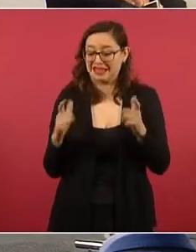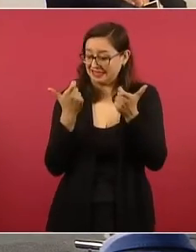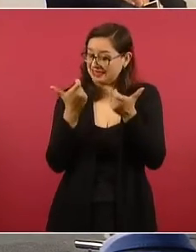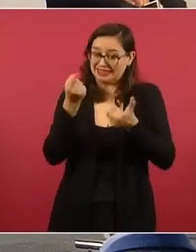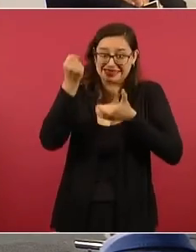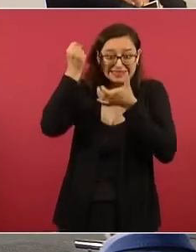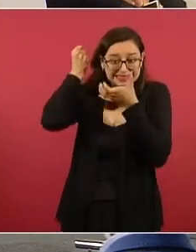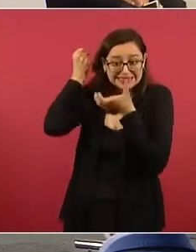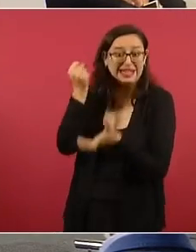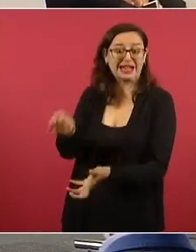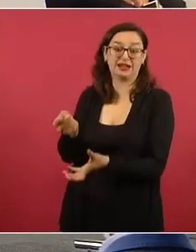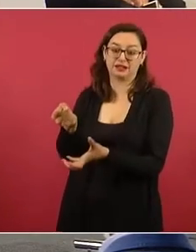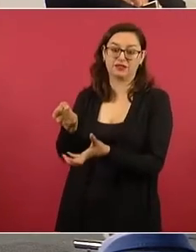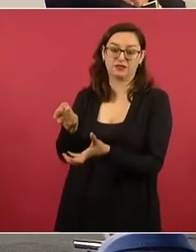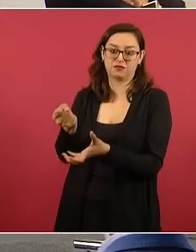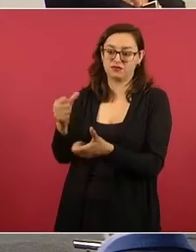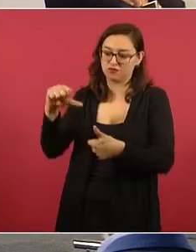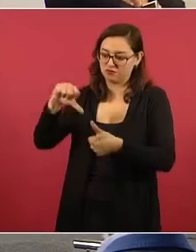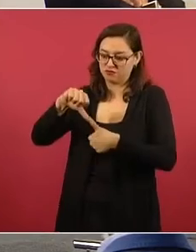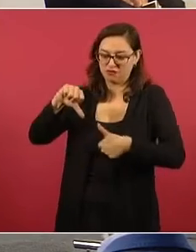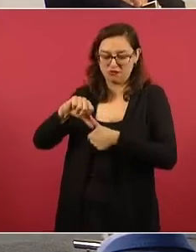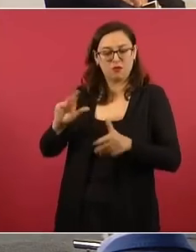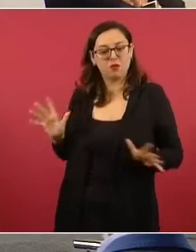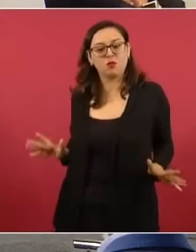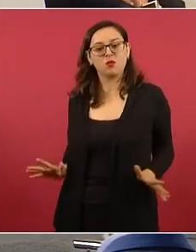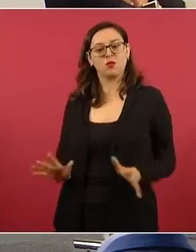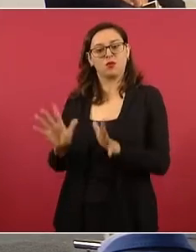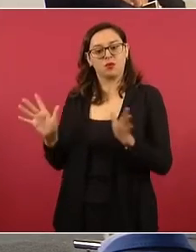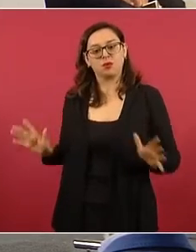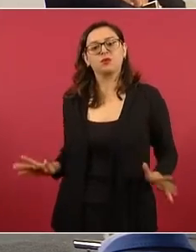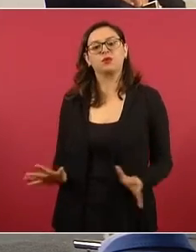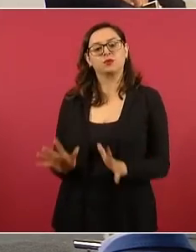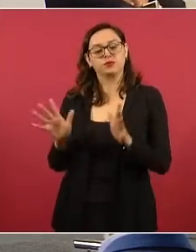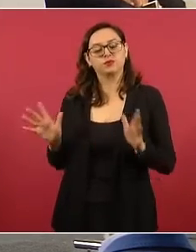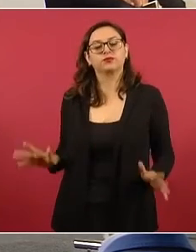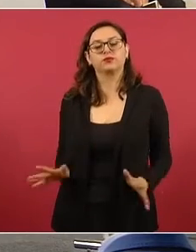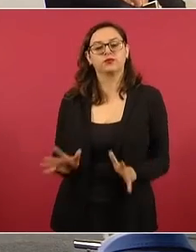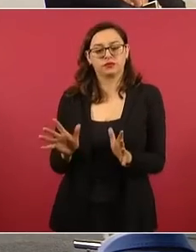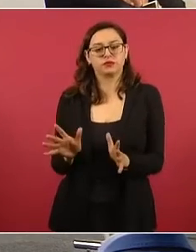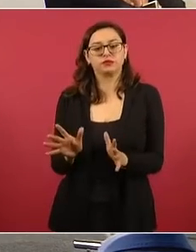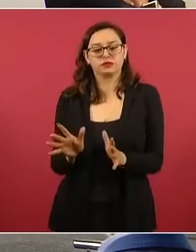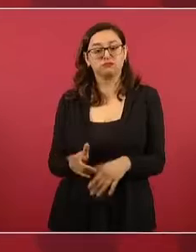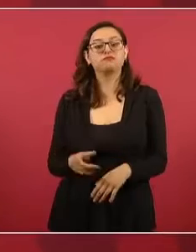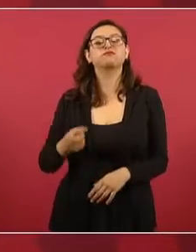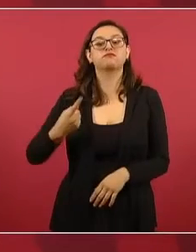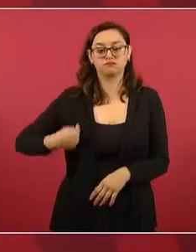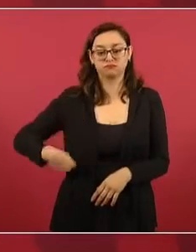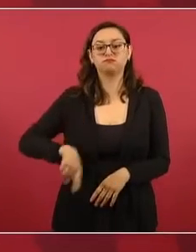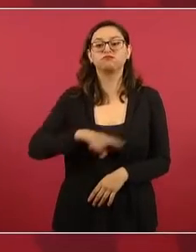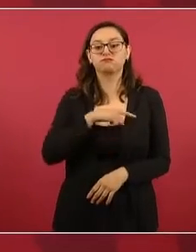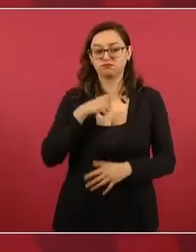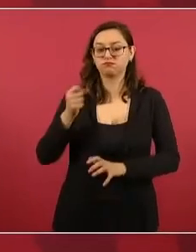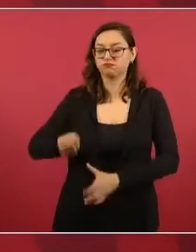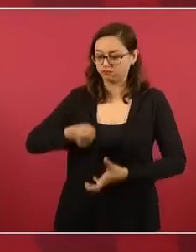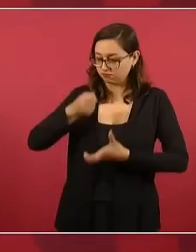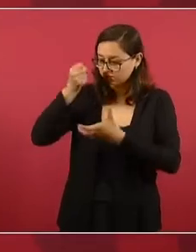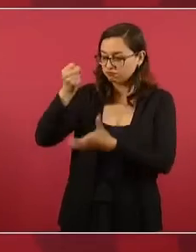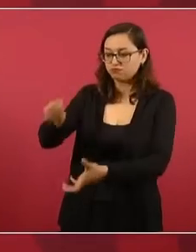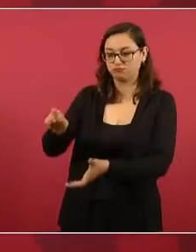invierta en Centroamérica. Y nosotros estamos invirtiendo en Centroamérica,